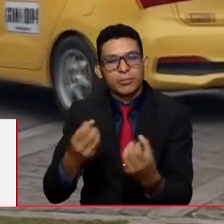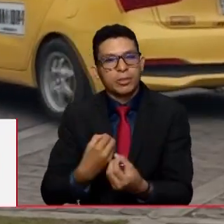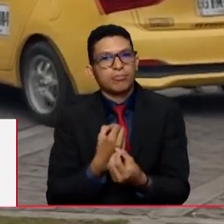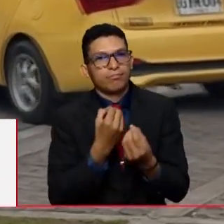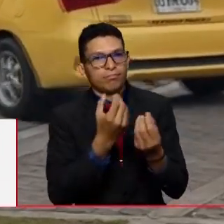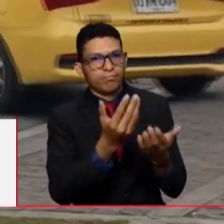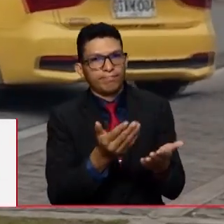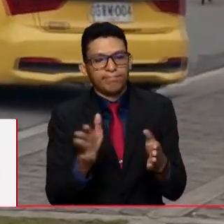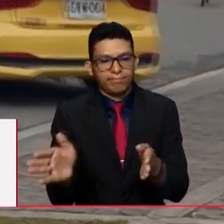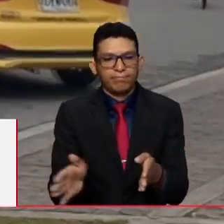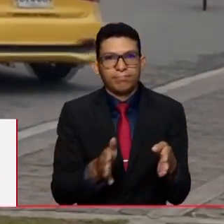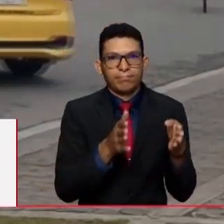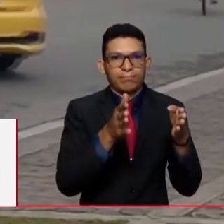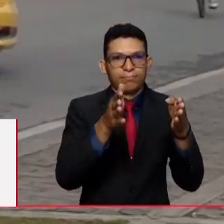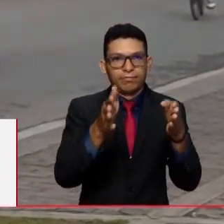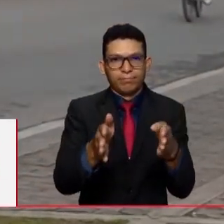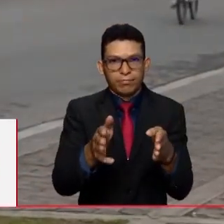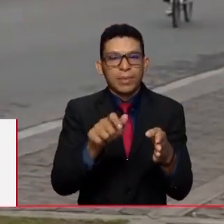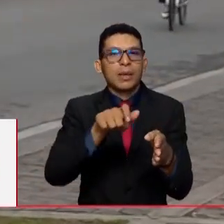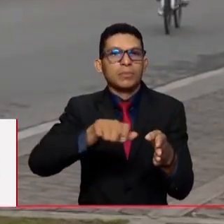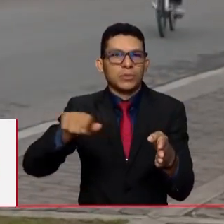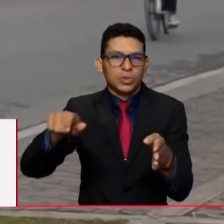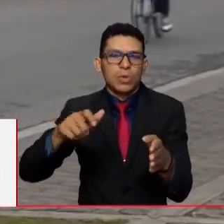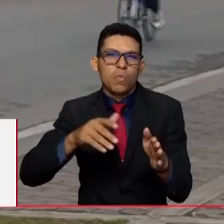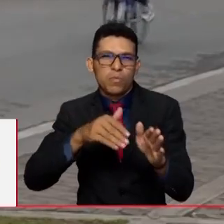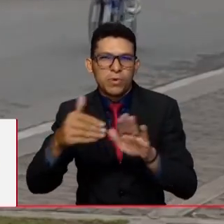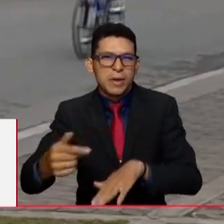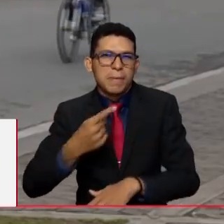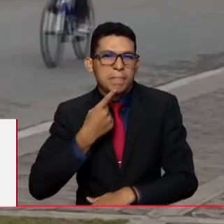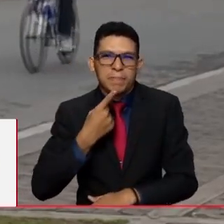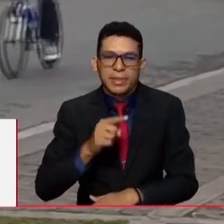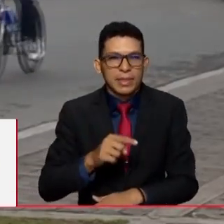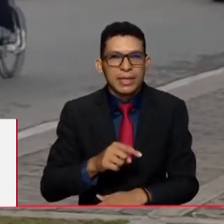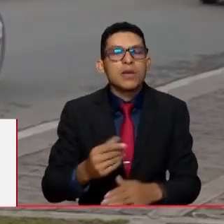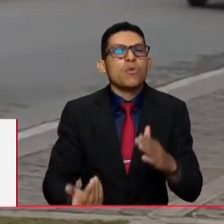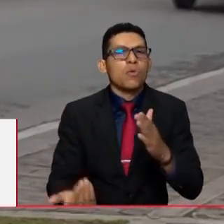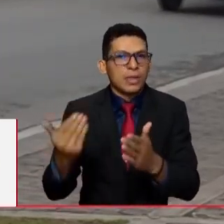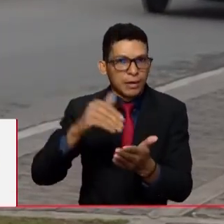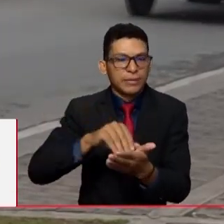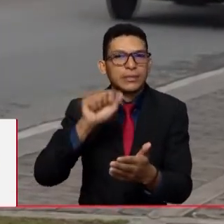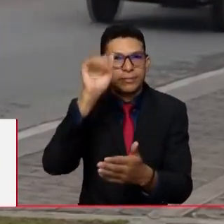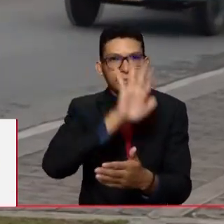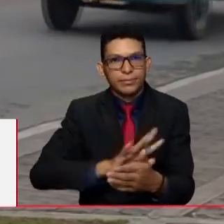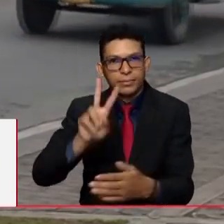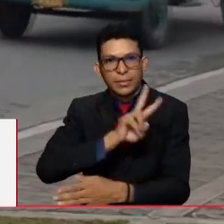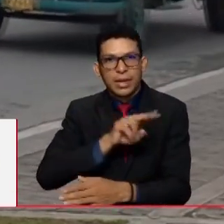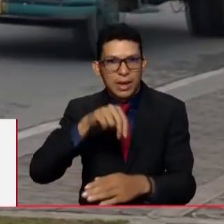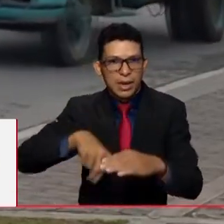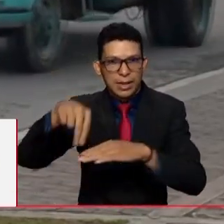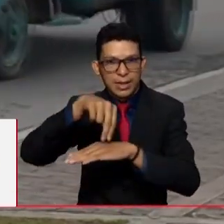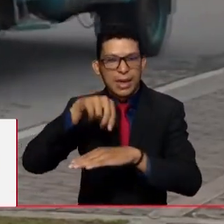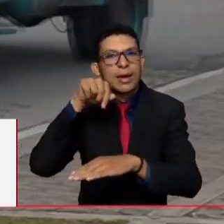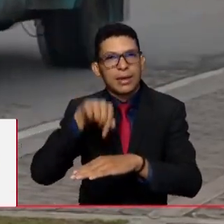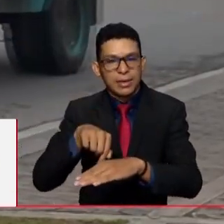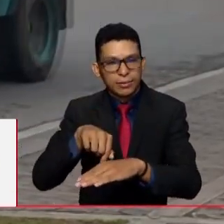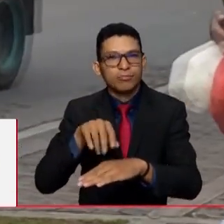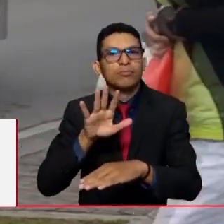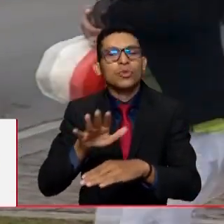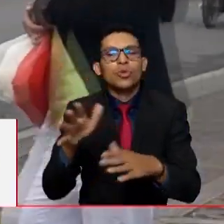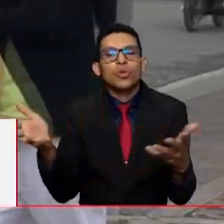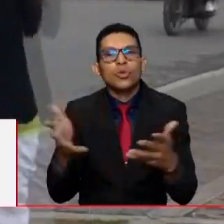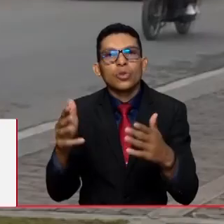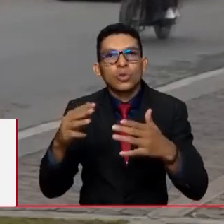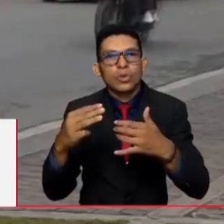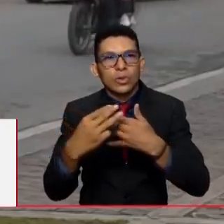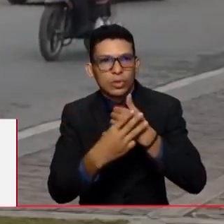de las cuatro personas asesinadas en extrañas circunstancias en una nueva masacre en el departamento de Nariño, en esta ocasión en el sector de la